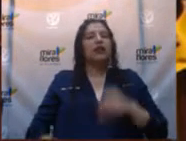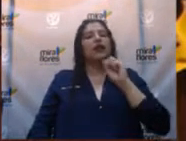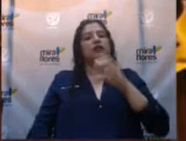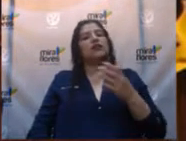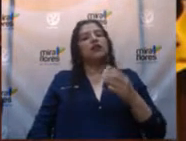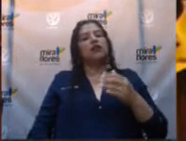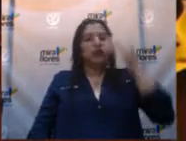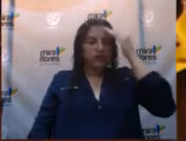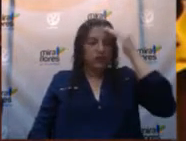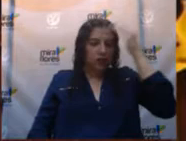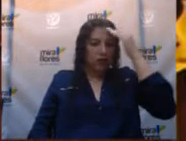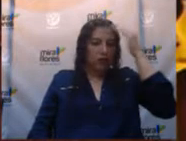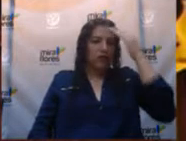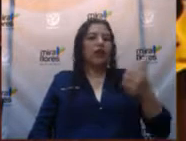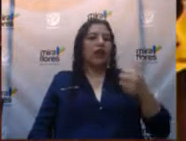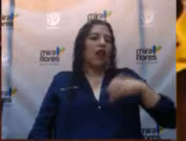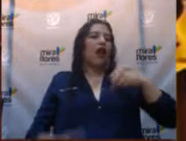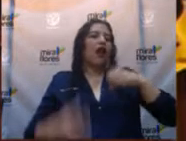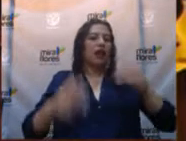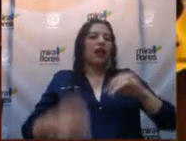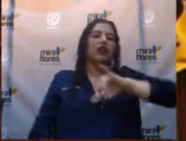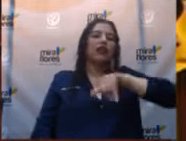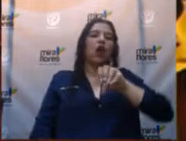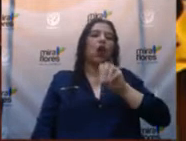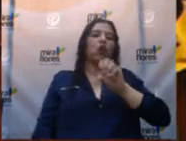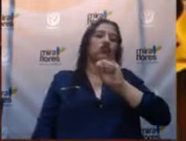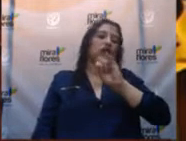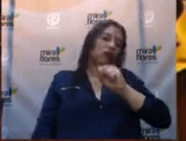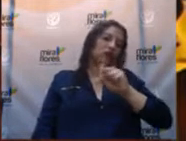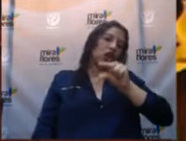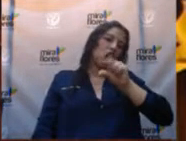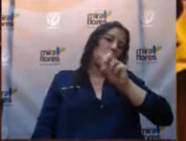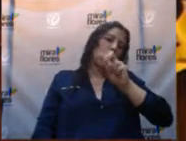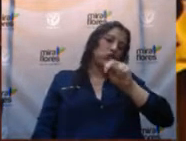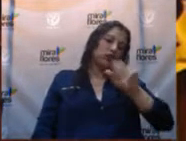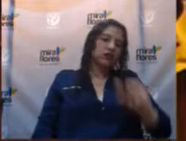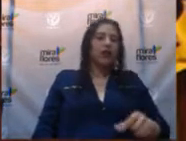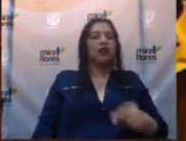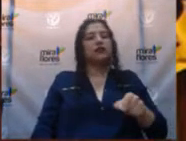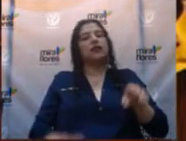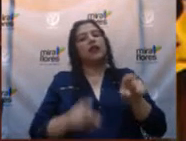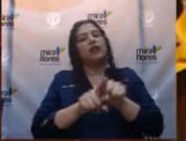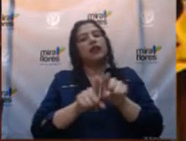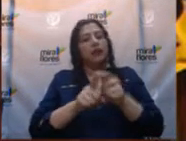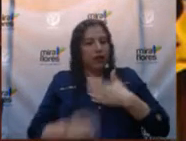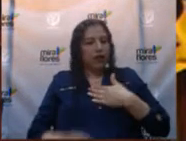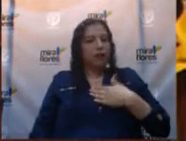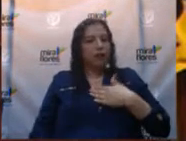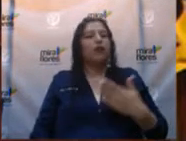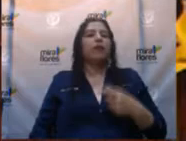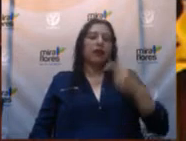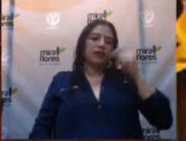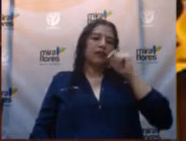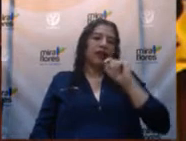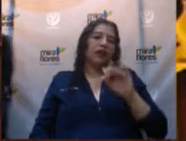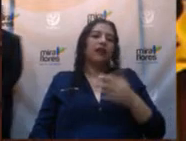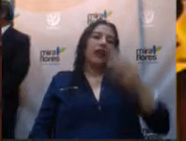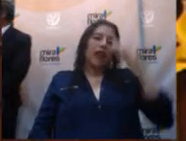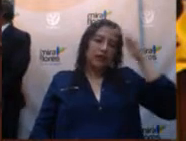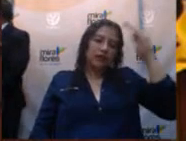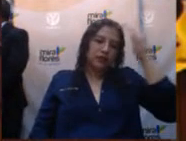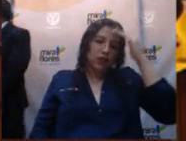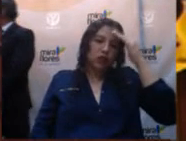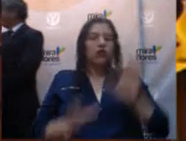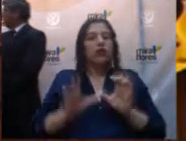llegar los saludos del señor alcalde José Luis Guamaní González y el mío propio, a fin de hacer de su conocimiento del saludo